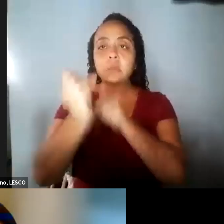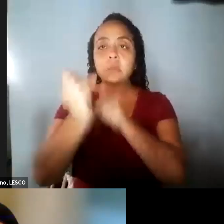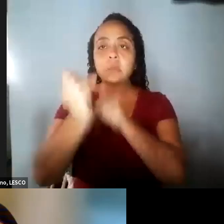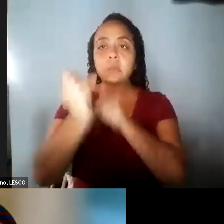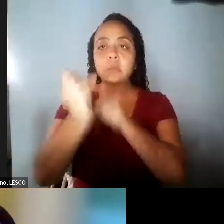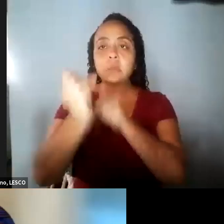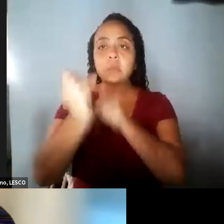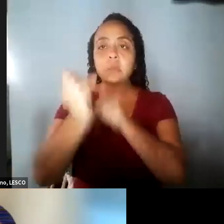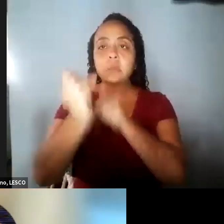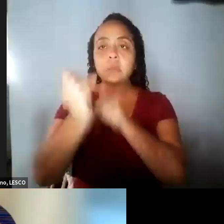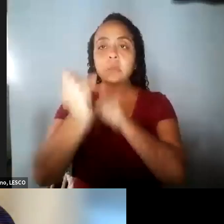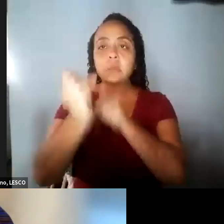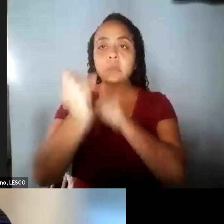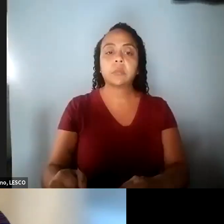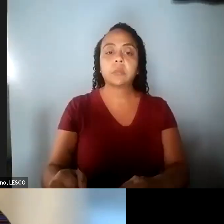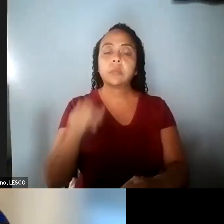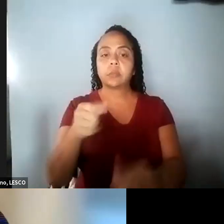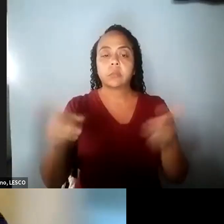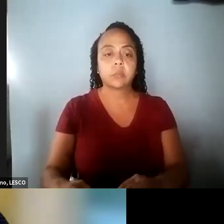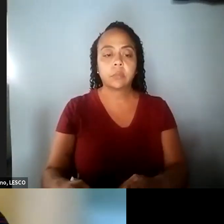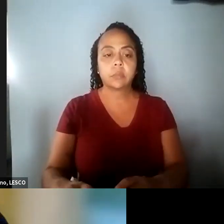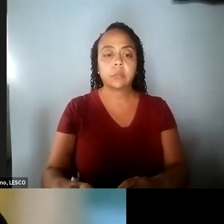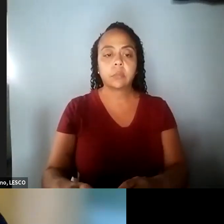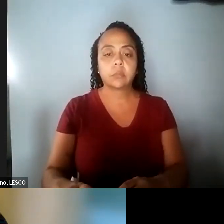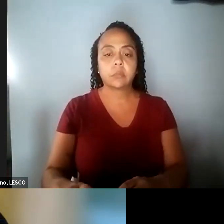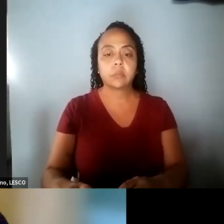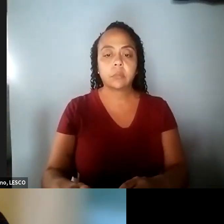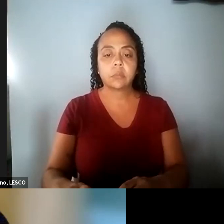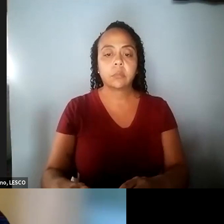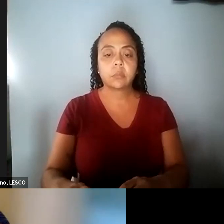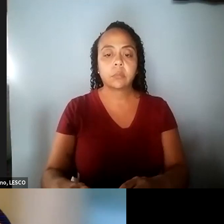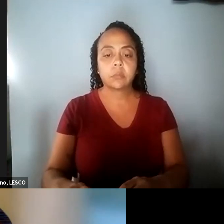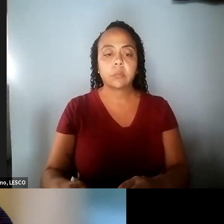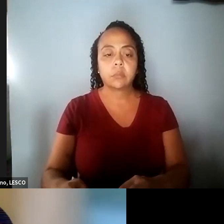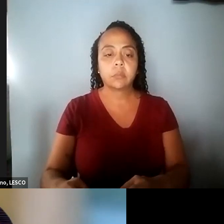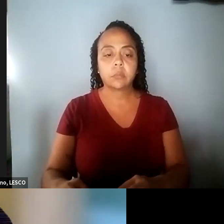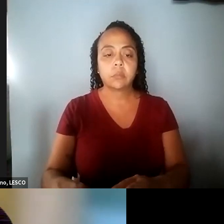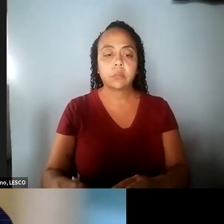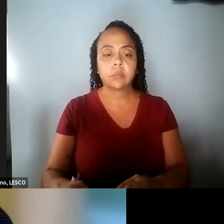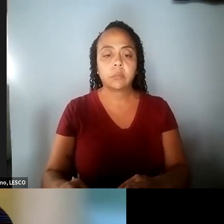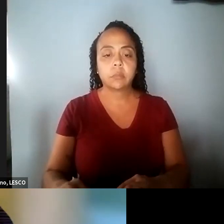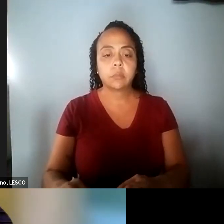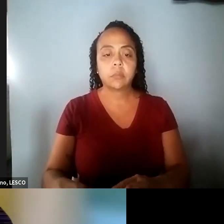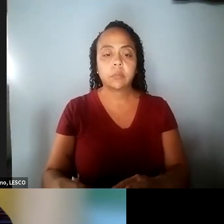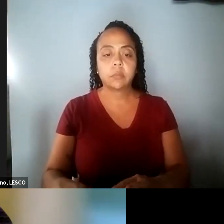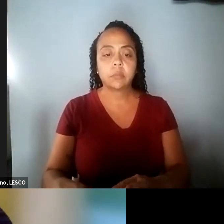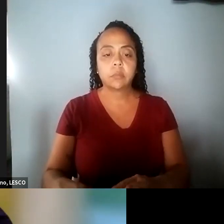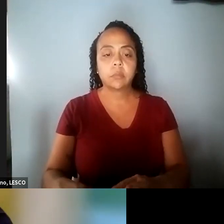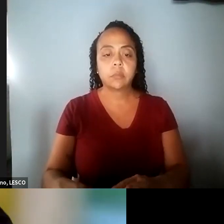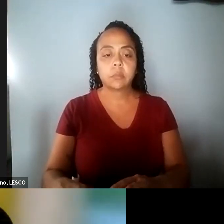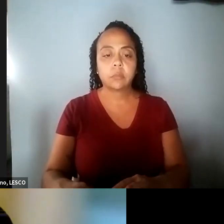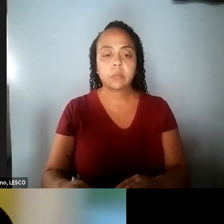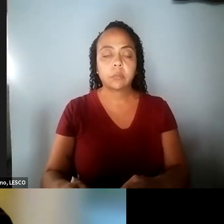requieren para mover toda una corporación a estas mejores prácticas que teníamos en estas comunidades aquí pues